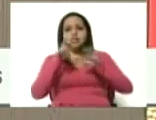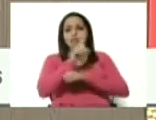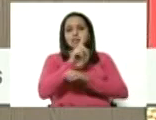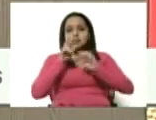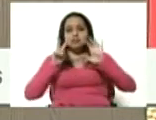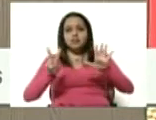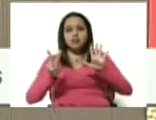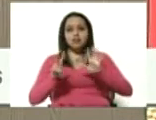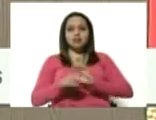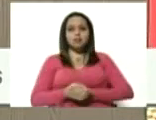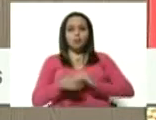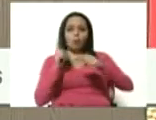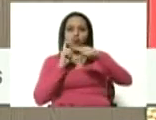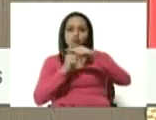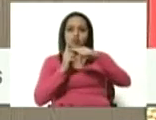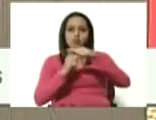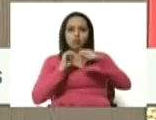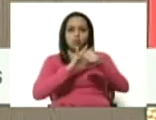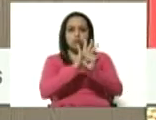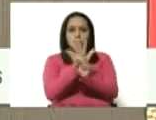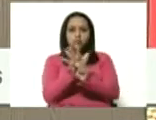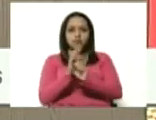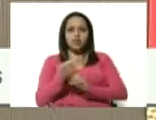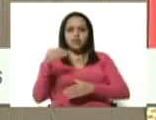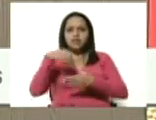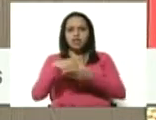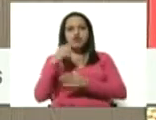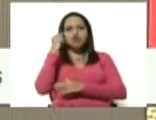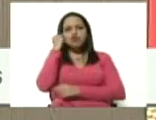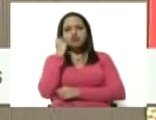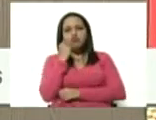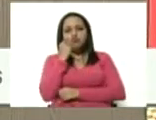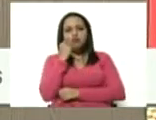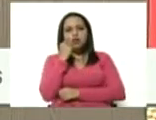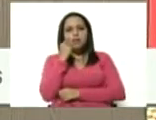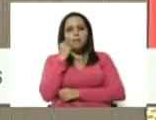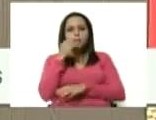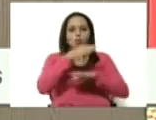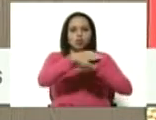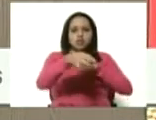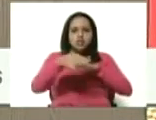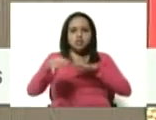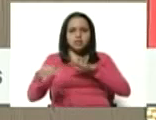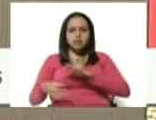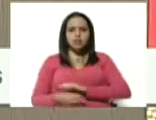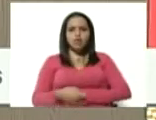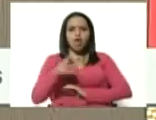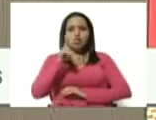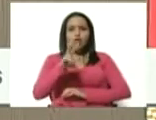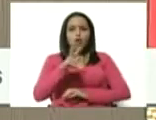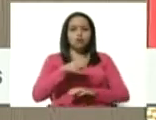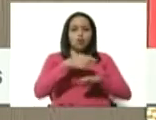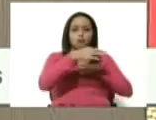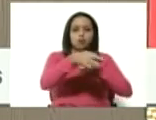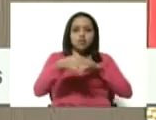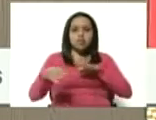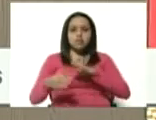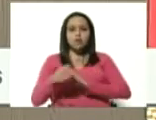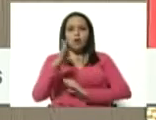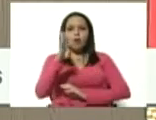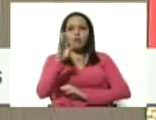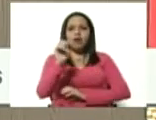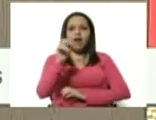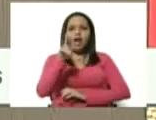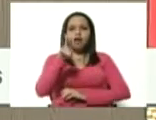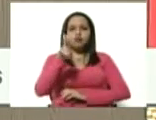17 casos registrados en el municipio Sucre, 2 en el municipio Baruta, 1 en